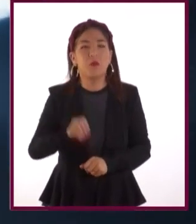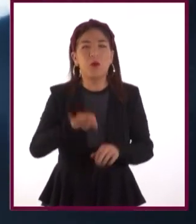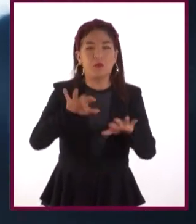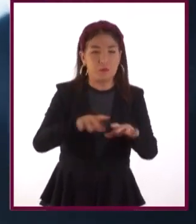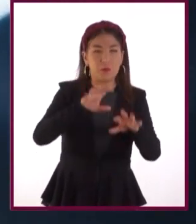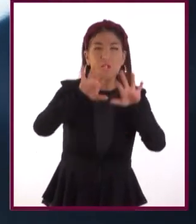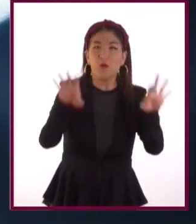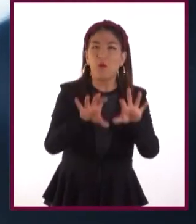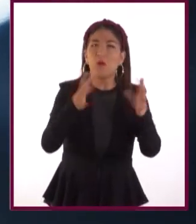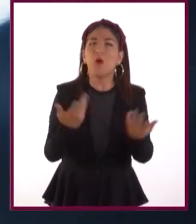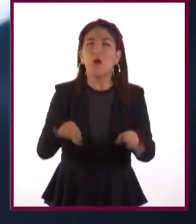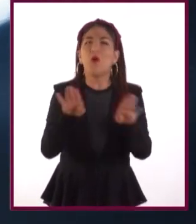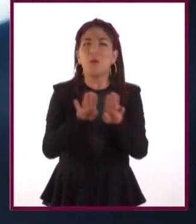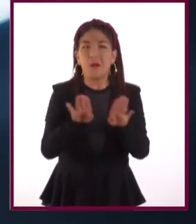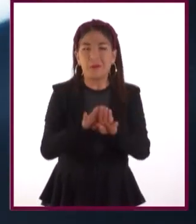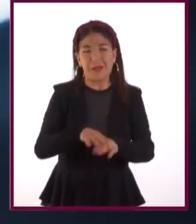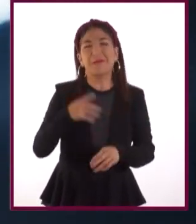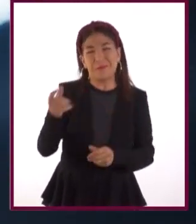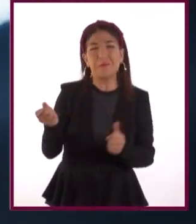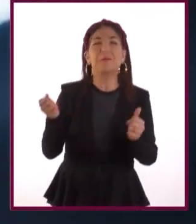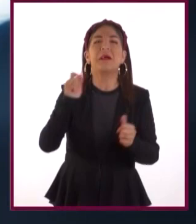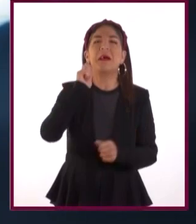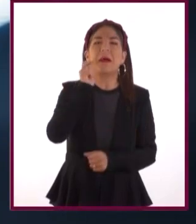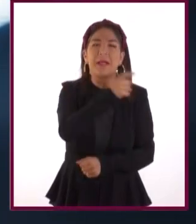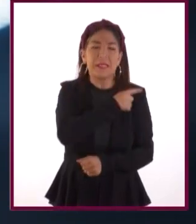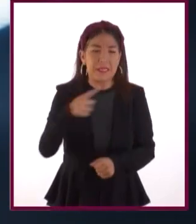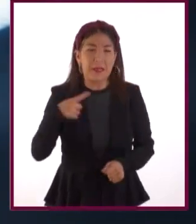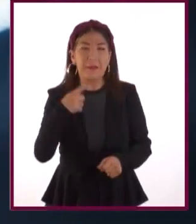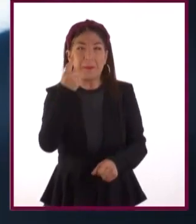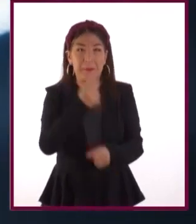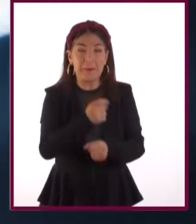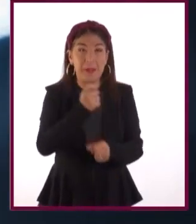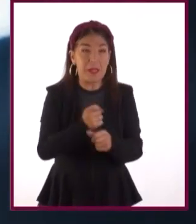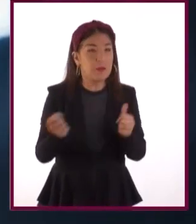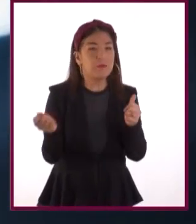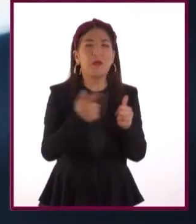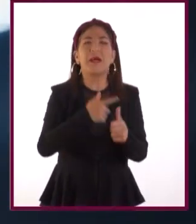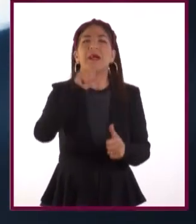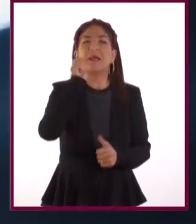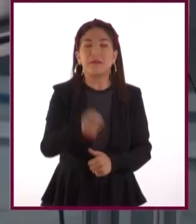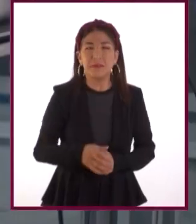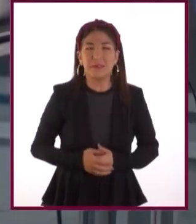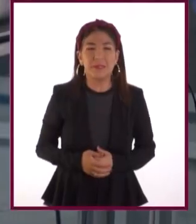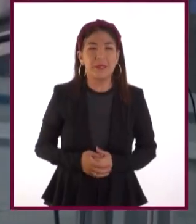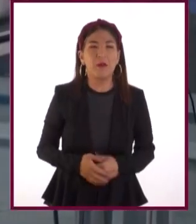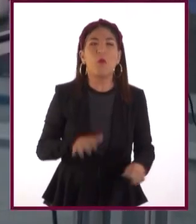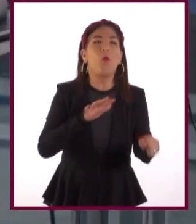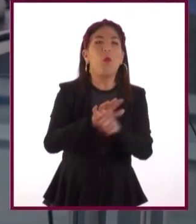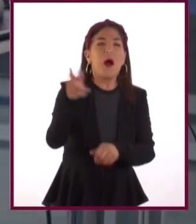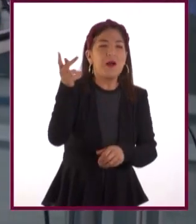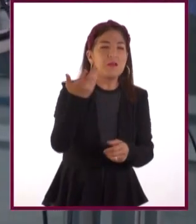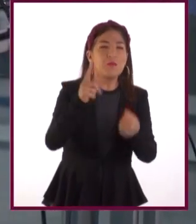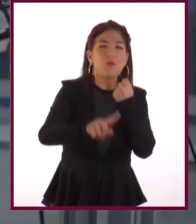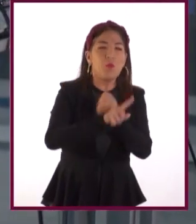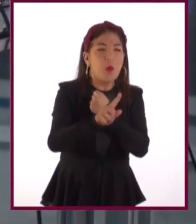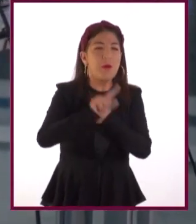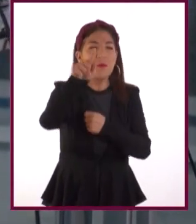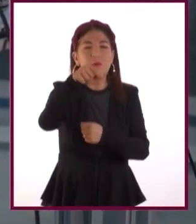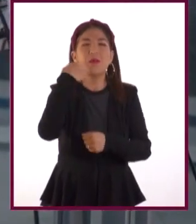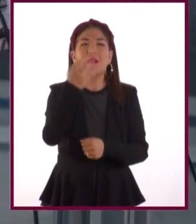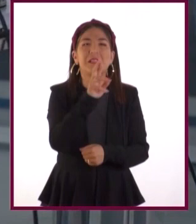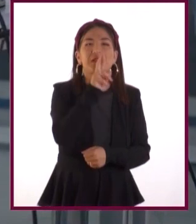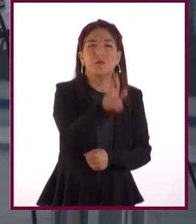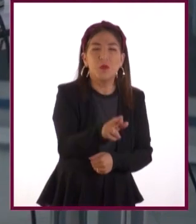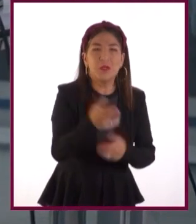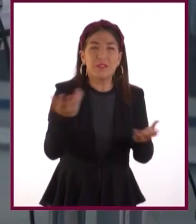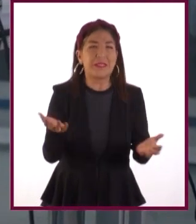para desarrollar un algoritmo computacional primero tenemos que tener súper claro cuál es el problema que queremos